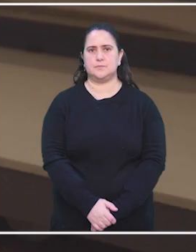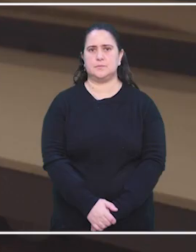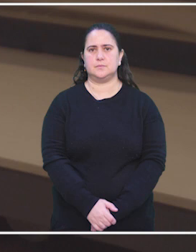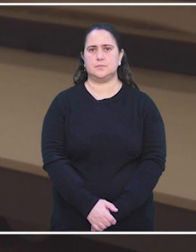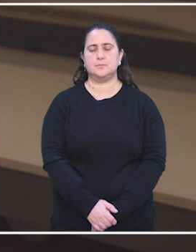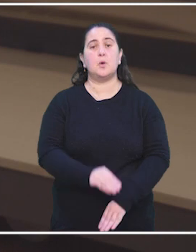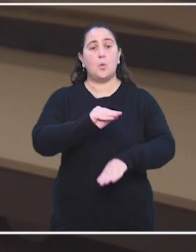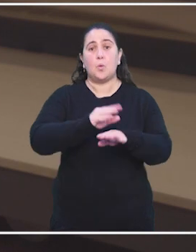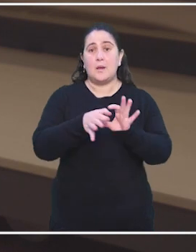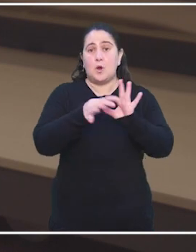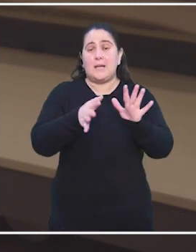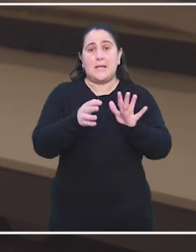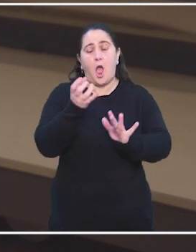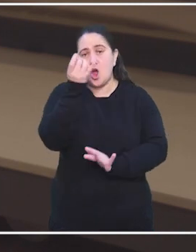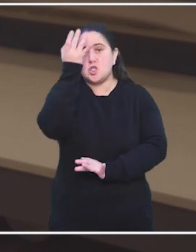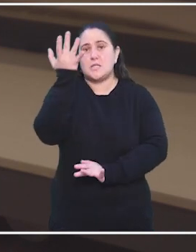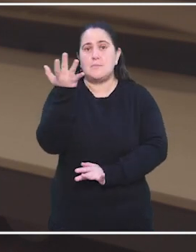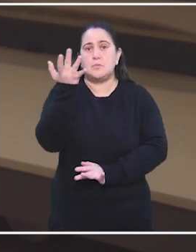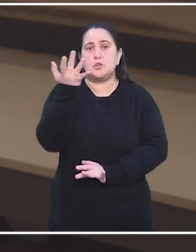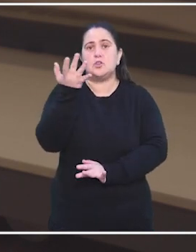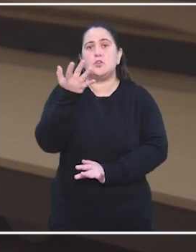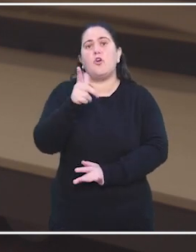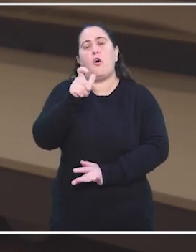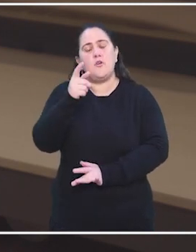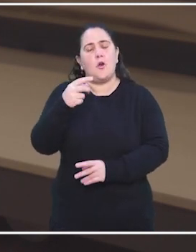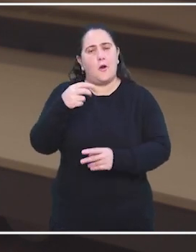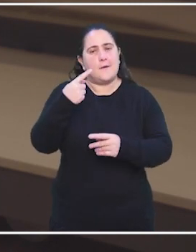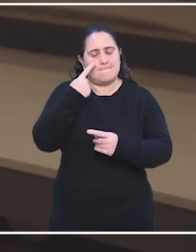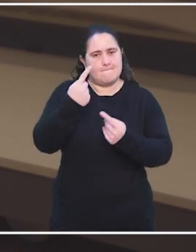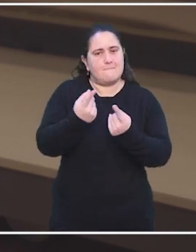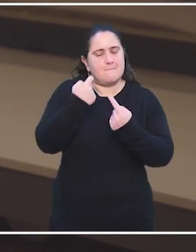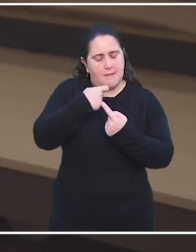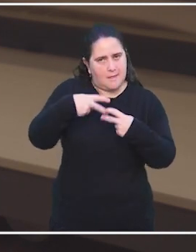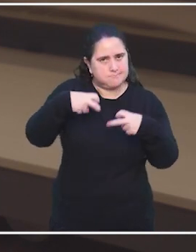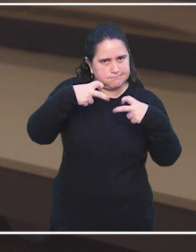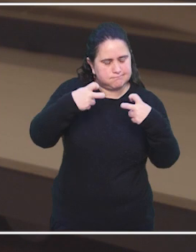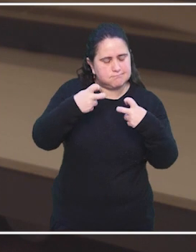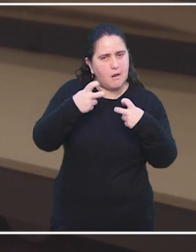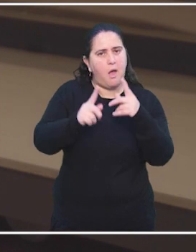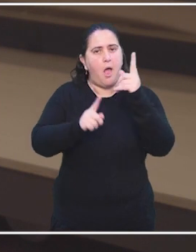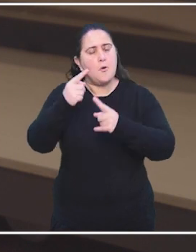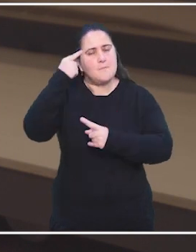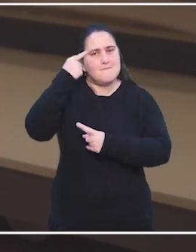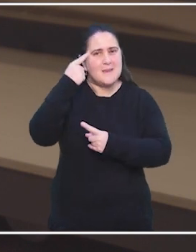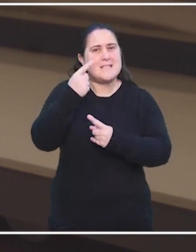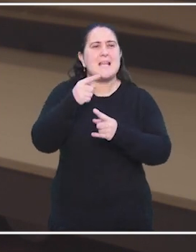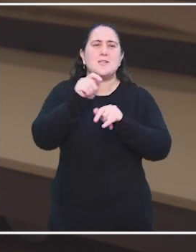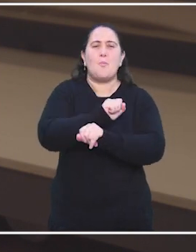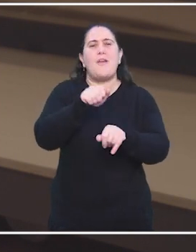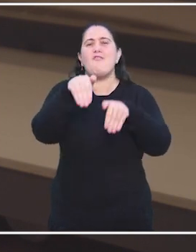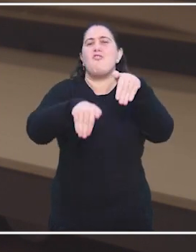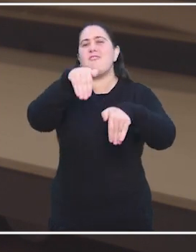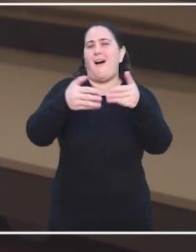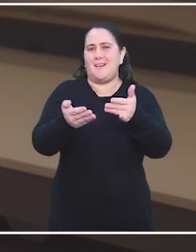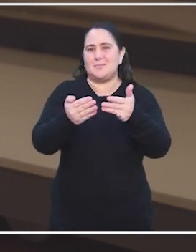La cultura democrática es un concepto que desde luego necesita revisión. Para muchos la cultura democrática es la habilidad de poder votar